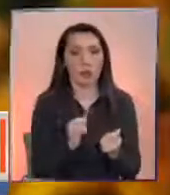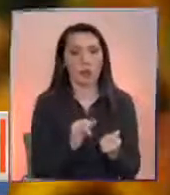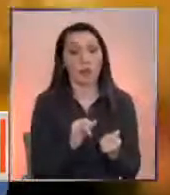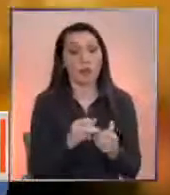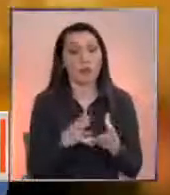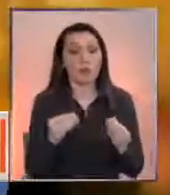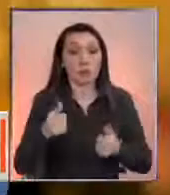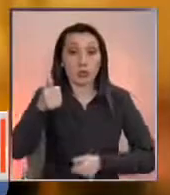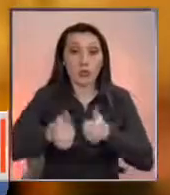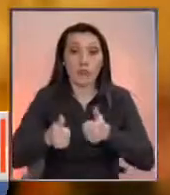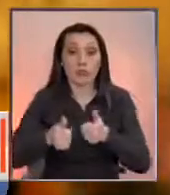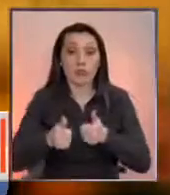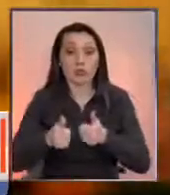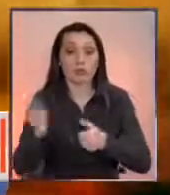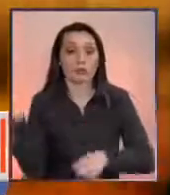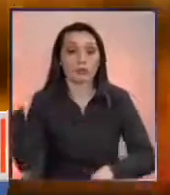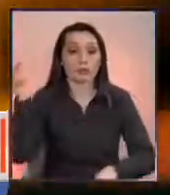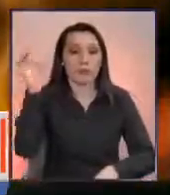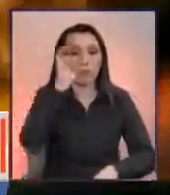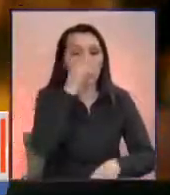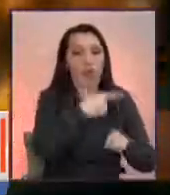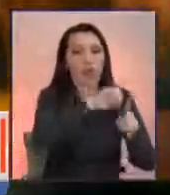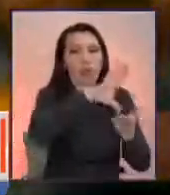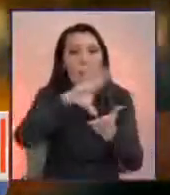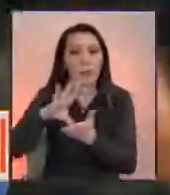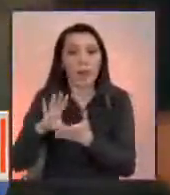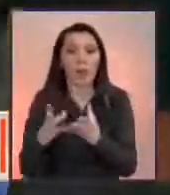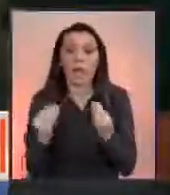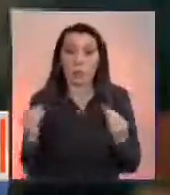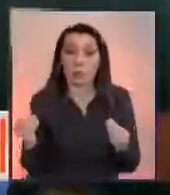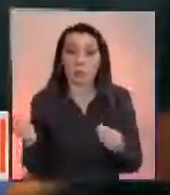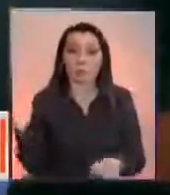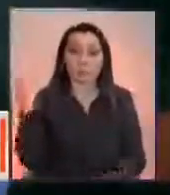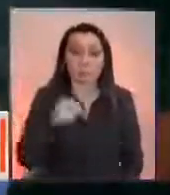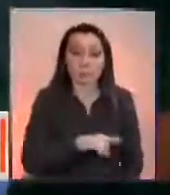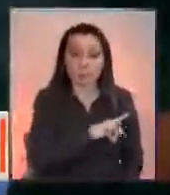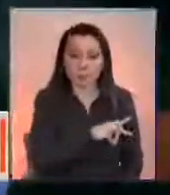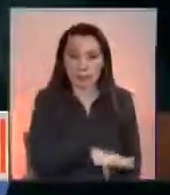cientos de profesionales a buscar nuevos horizontes, muchos de ellos en Chile.